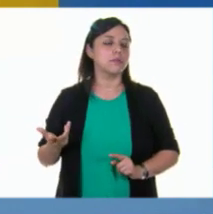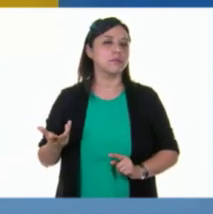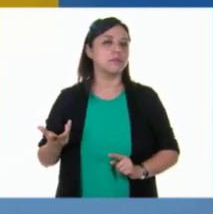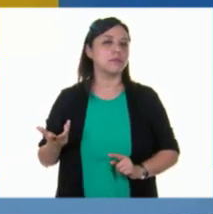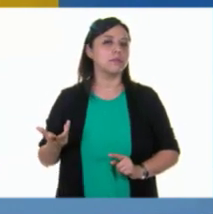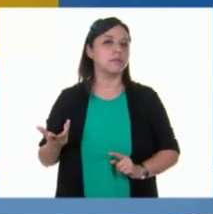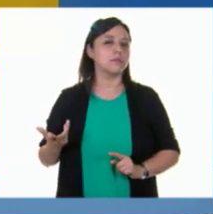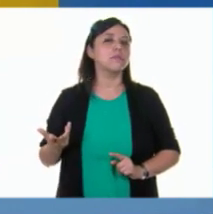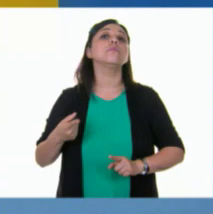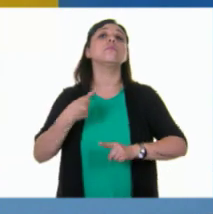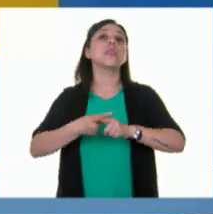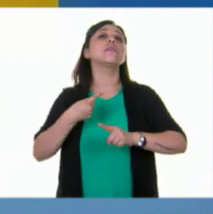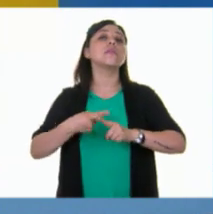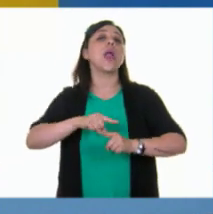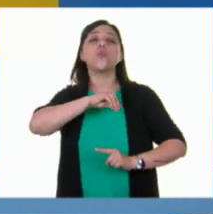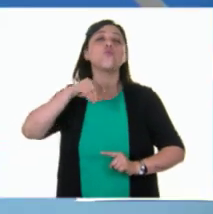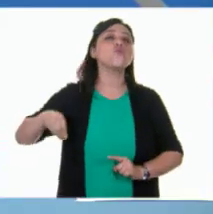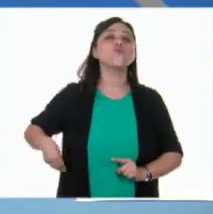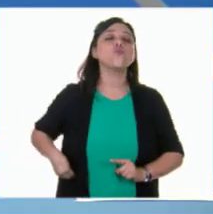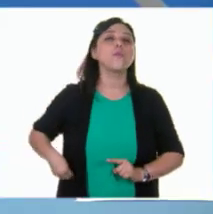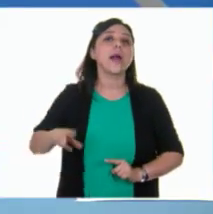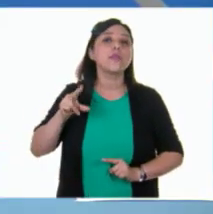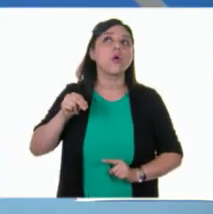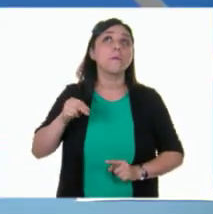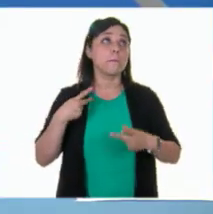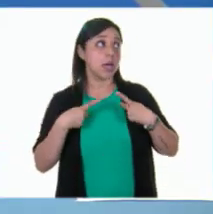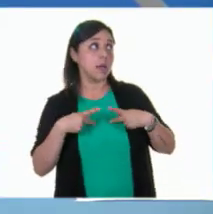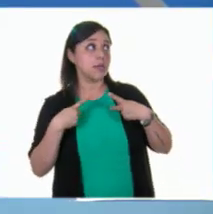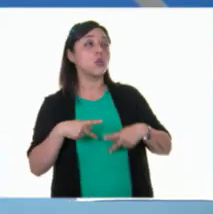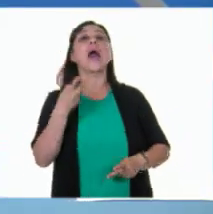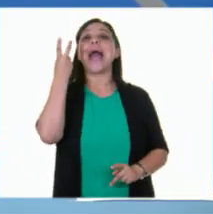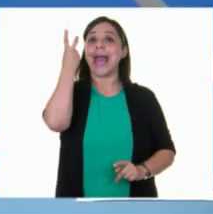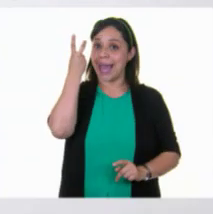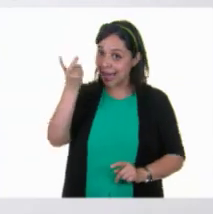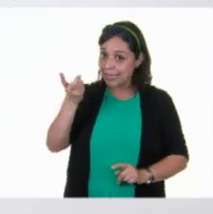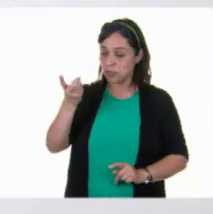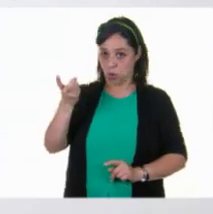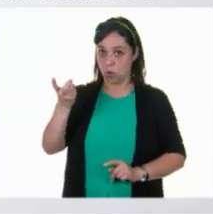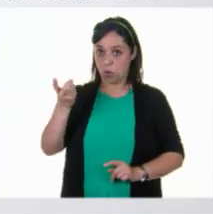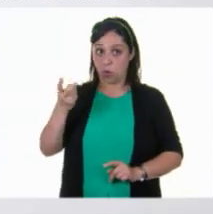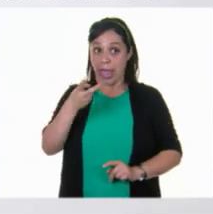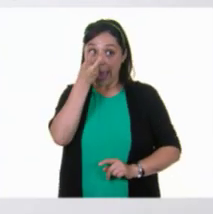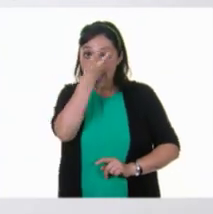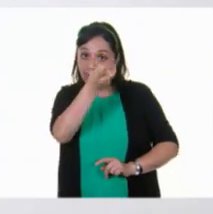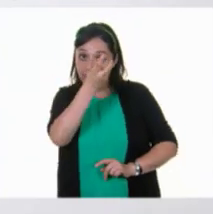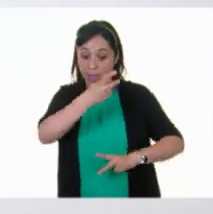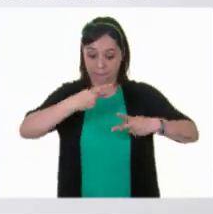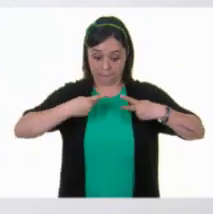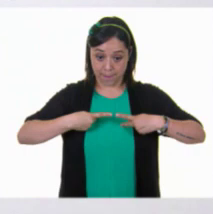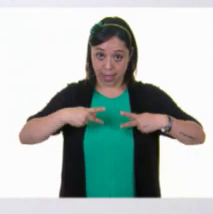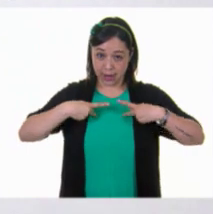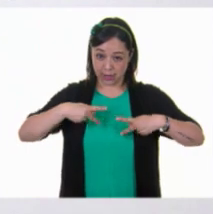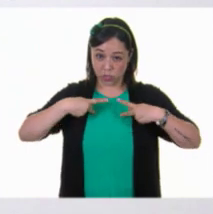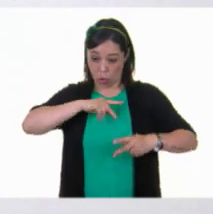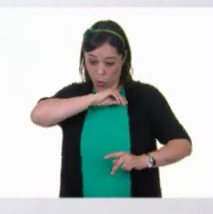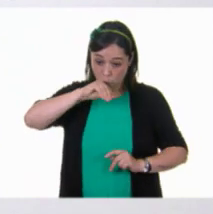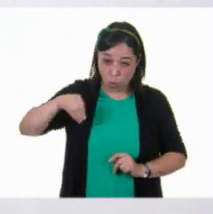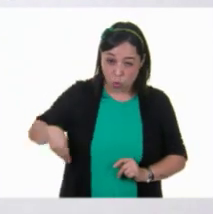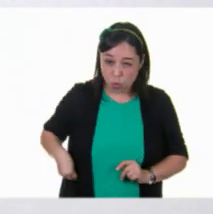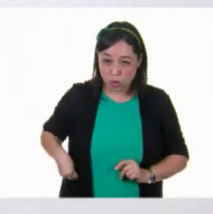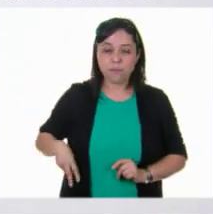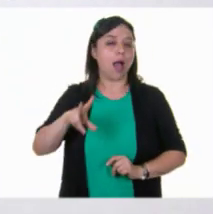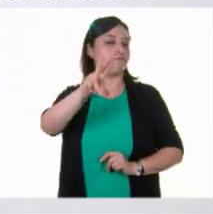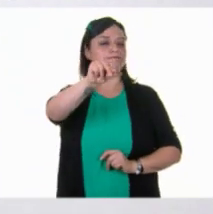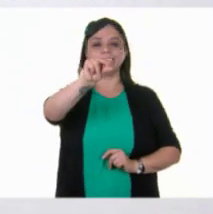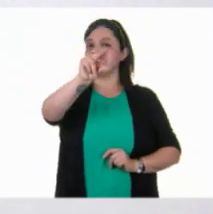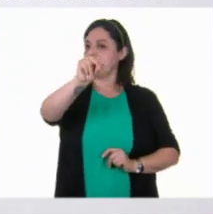¿Por quién creen que no son provocados? Ya lo habían Por el dicho. ser humano. Muy bien, no son provocados por el